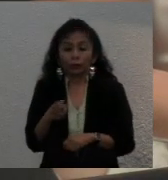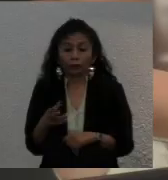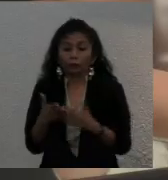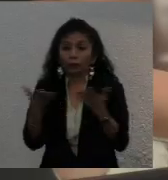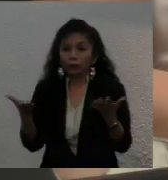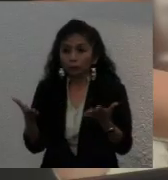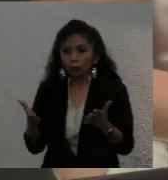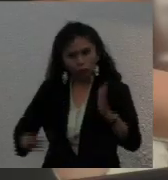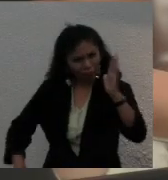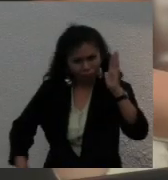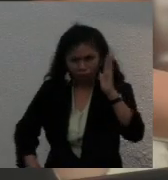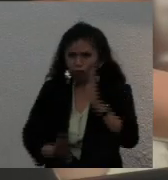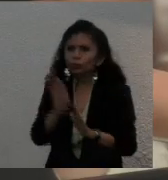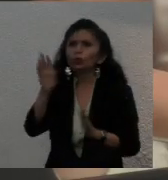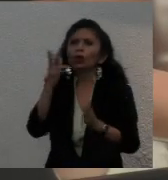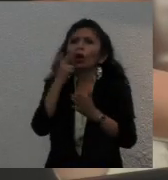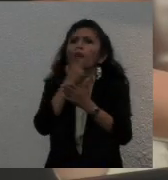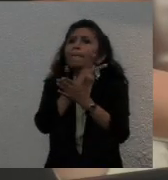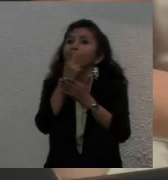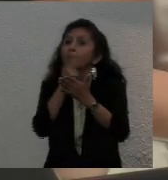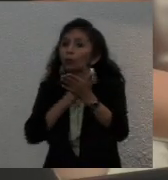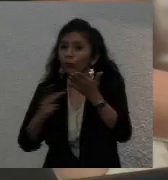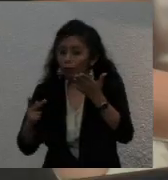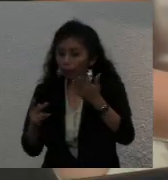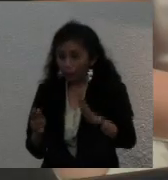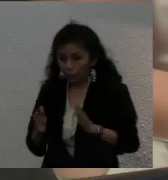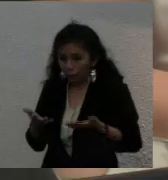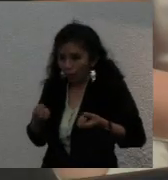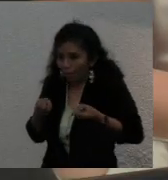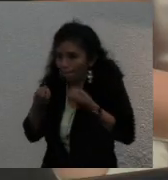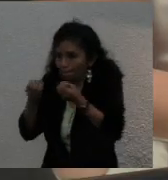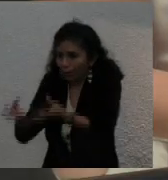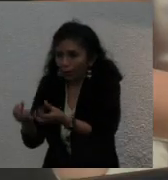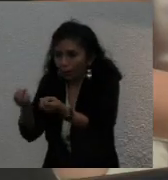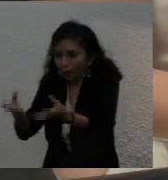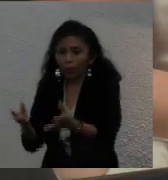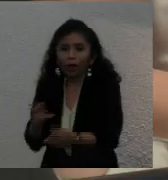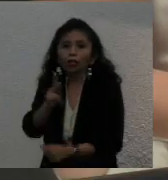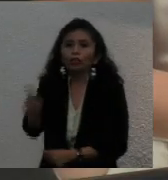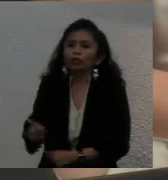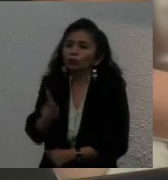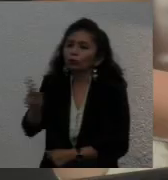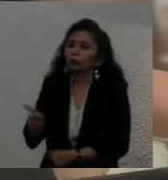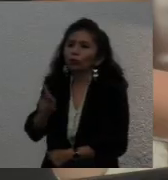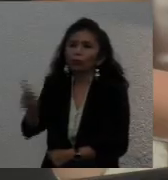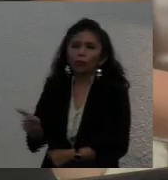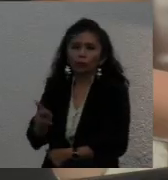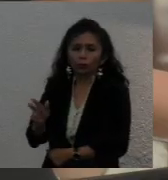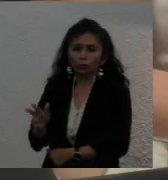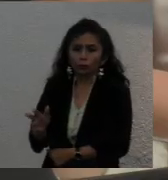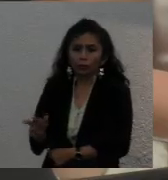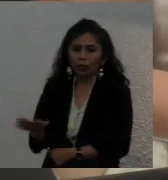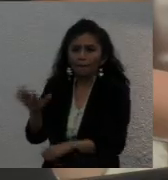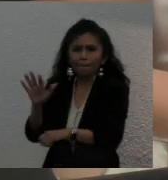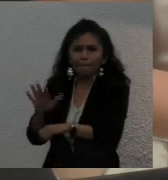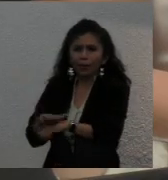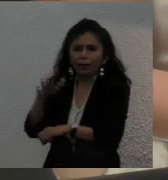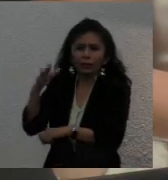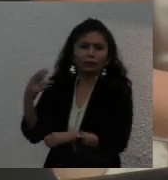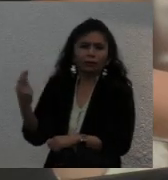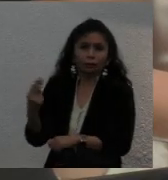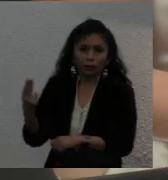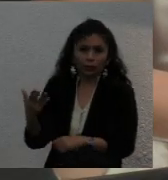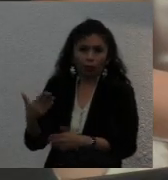Ejecutivo a seguir avanzando en programas que impacten directamente en las comunidades más vulnerables. Como se hizo